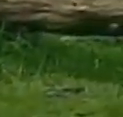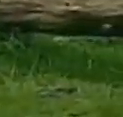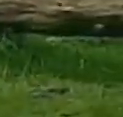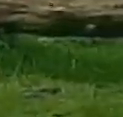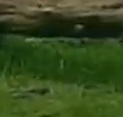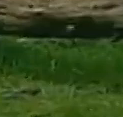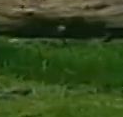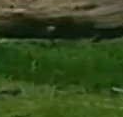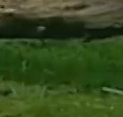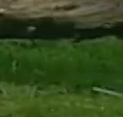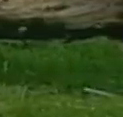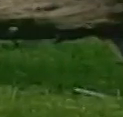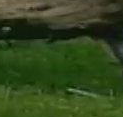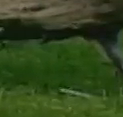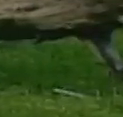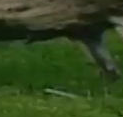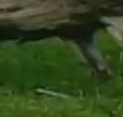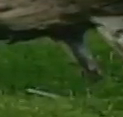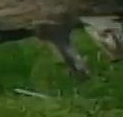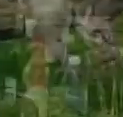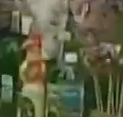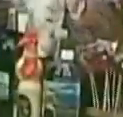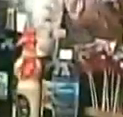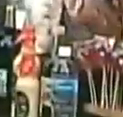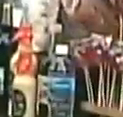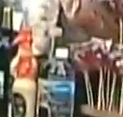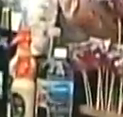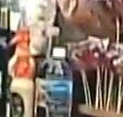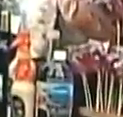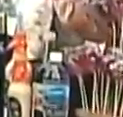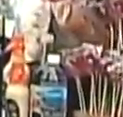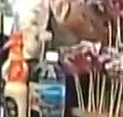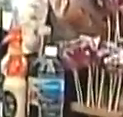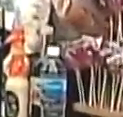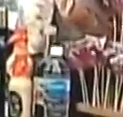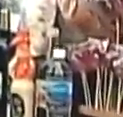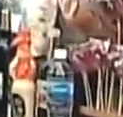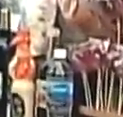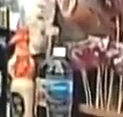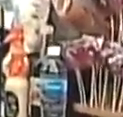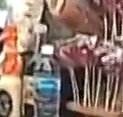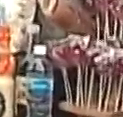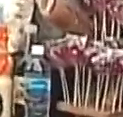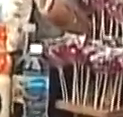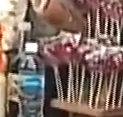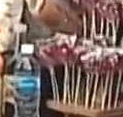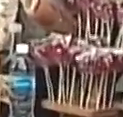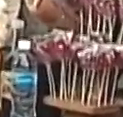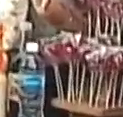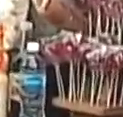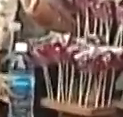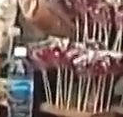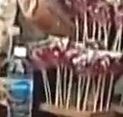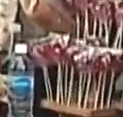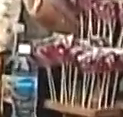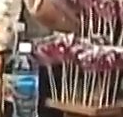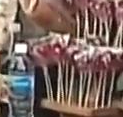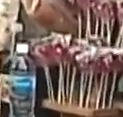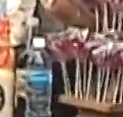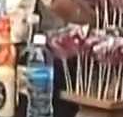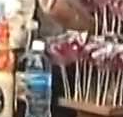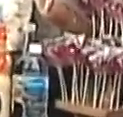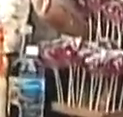país bajo la figura de las comunas. También está la comuna ecosocialista rural, quinto objetivo histórico del Plan de la